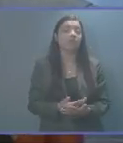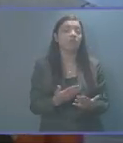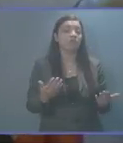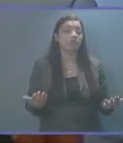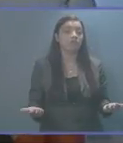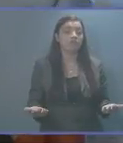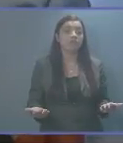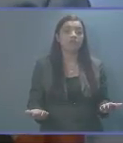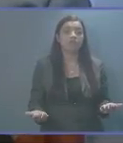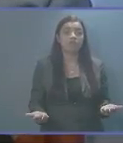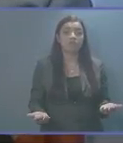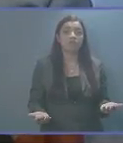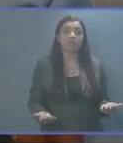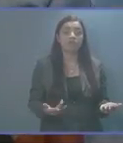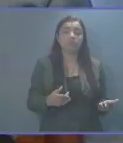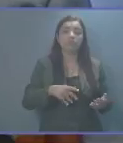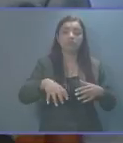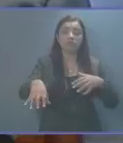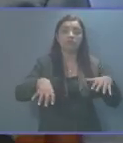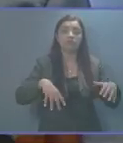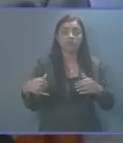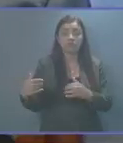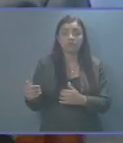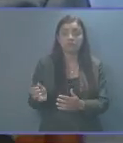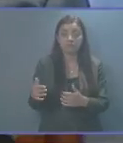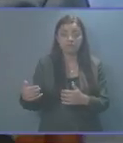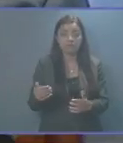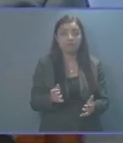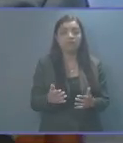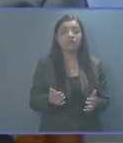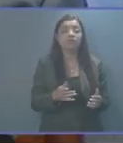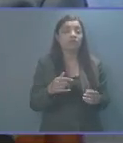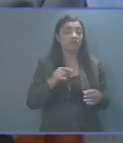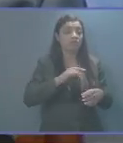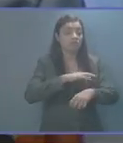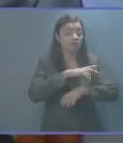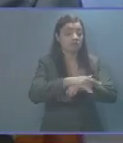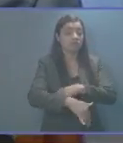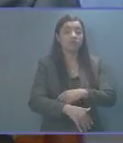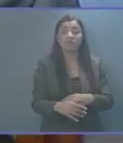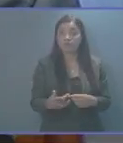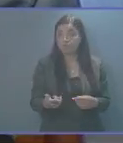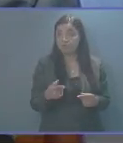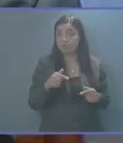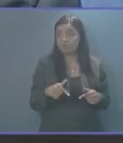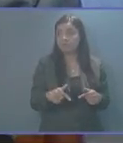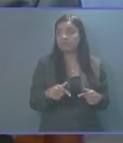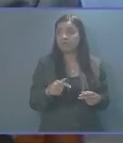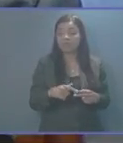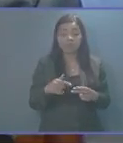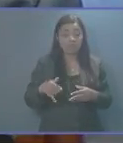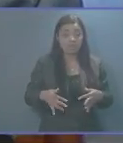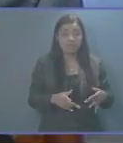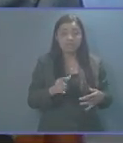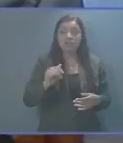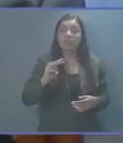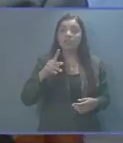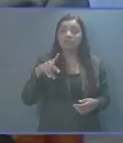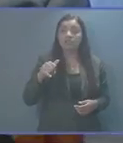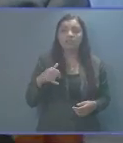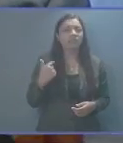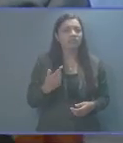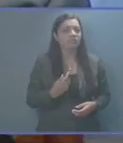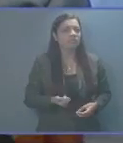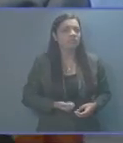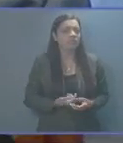todo el departamento de Cabañas, colindando con Chalatenango, está bañado por el río Lempa. Hablamos